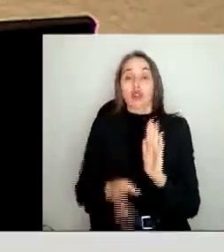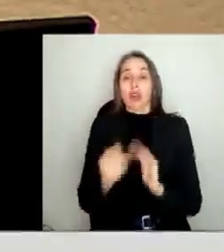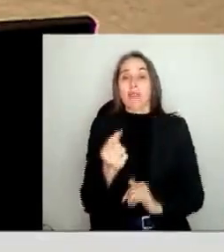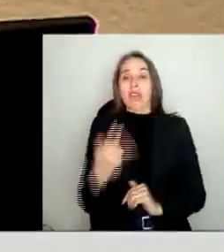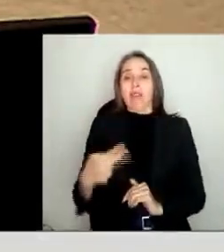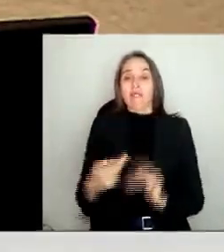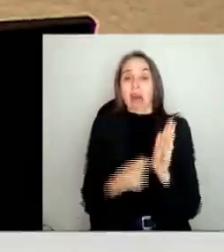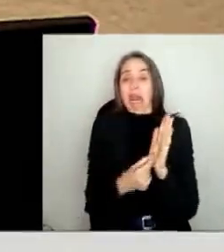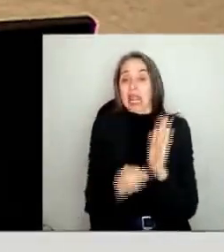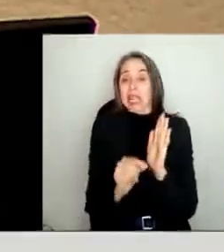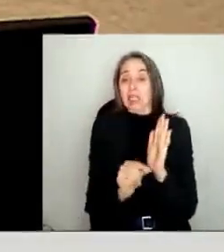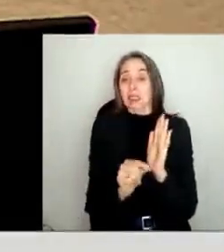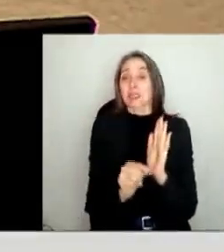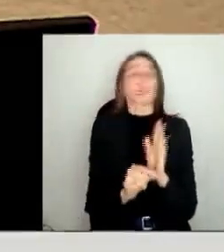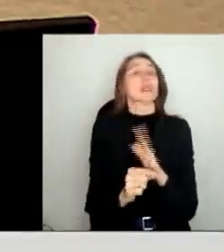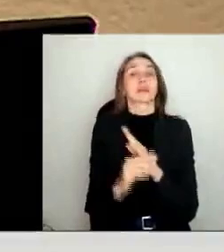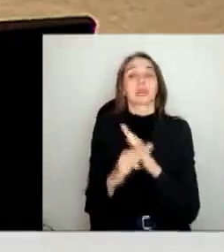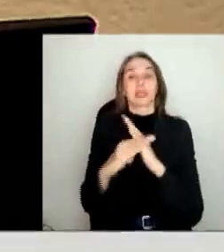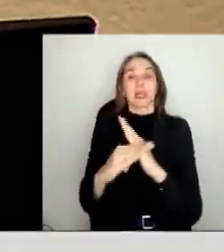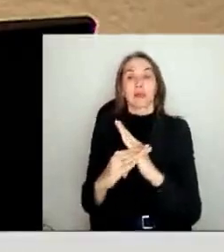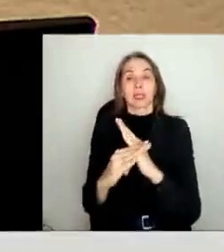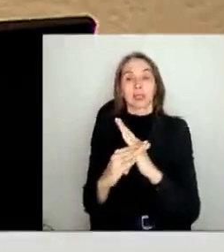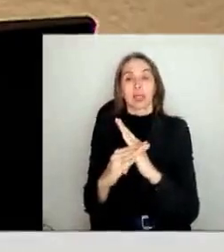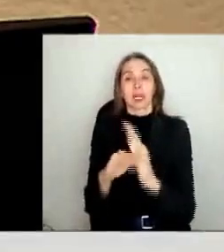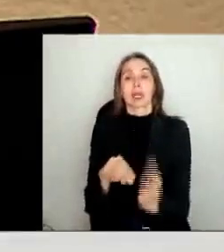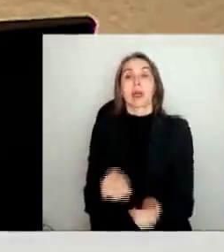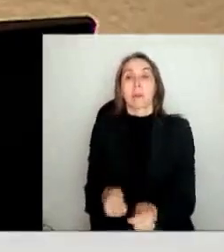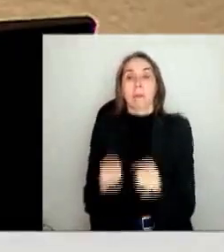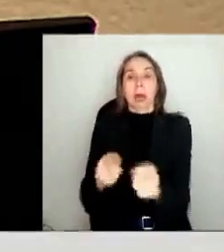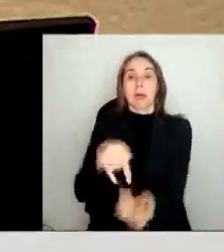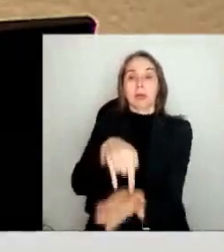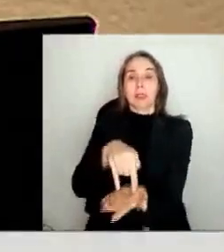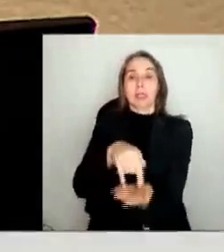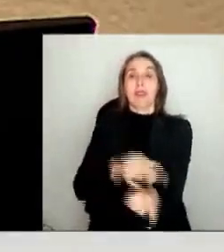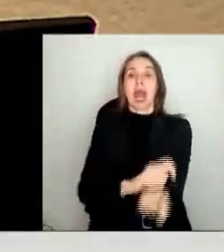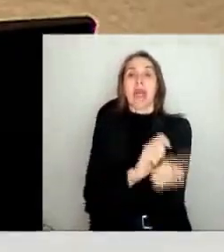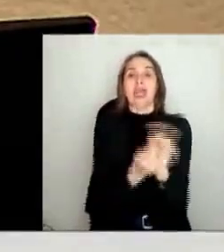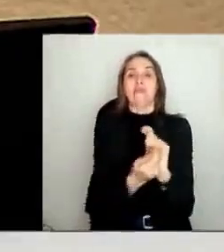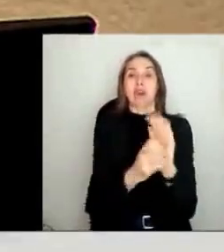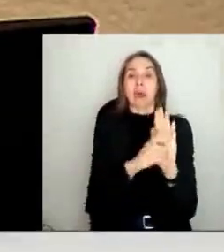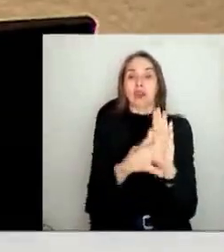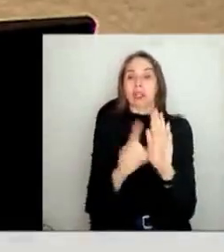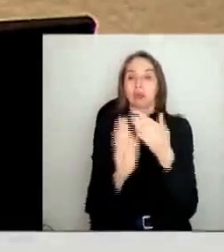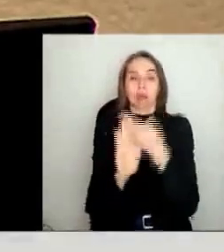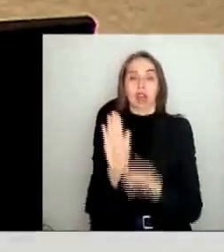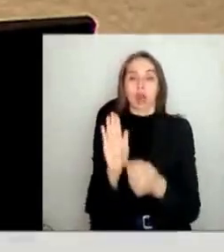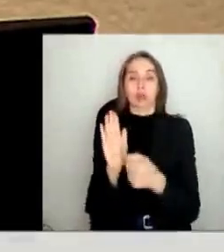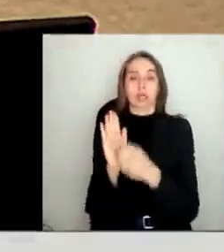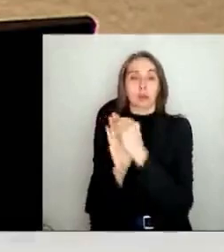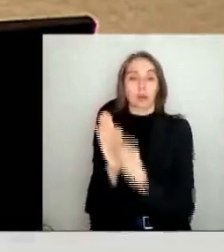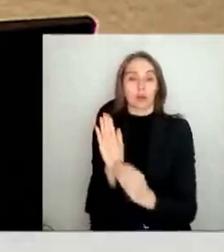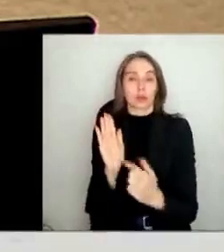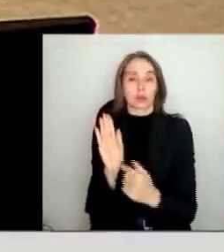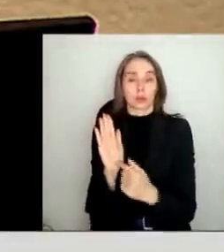inhabilita para para presentar reformas constitucionales de este tipo de hecho